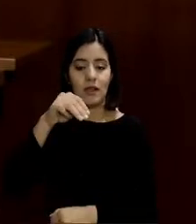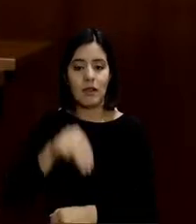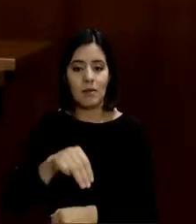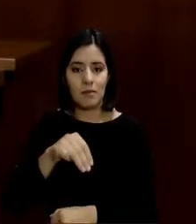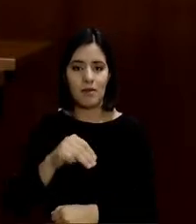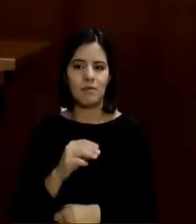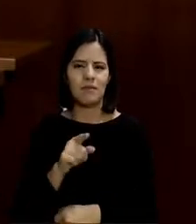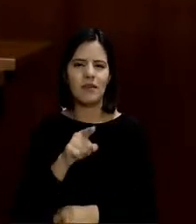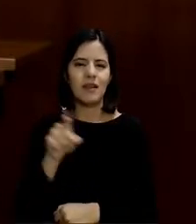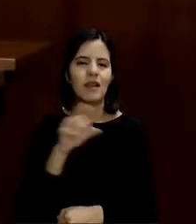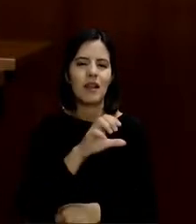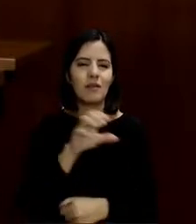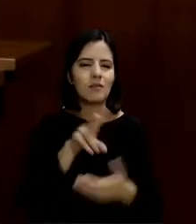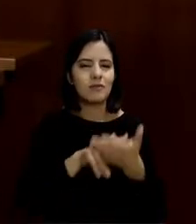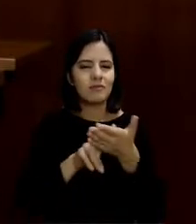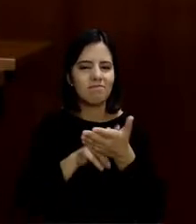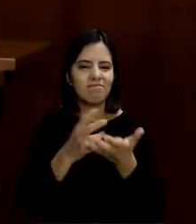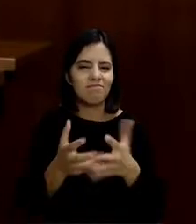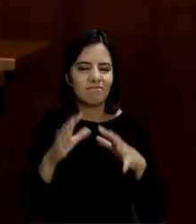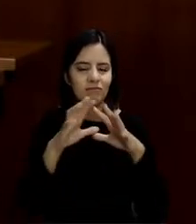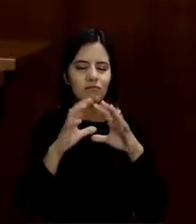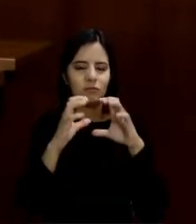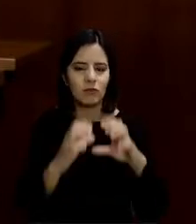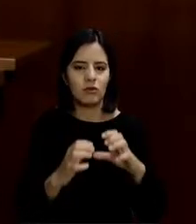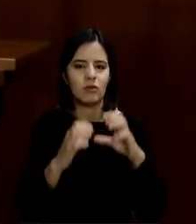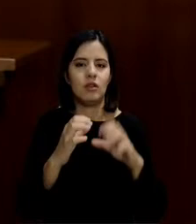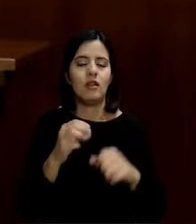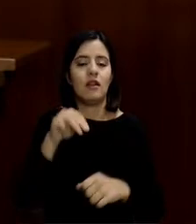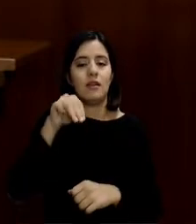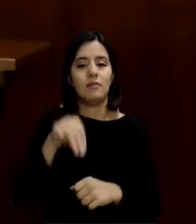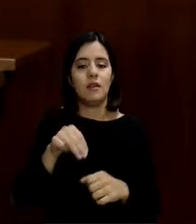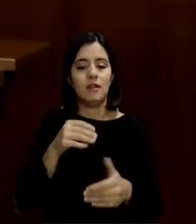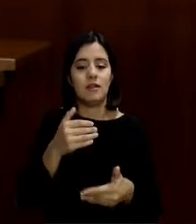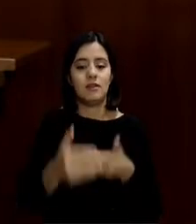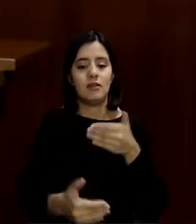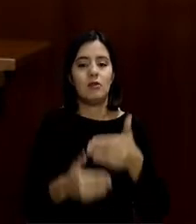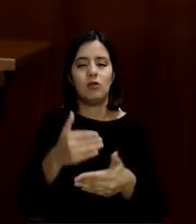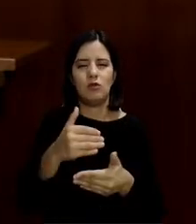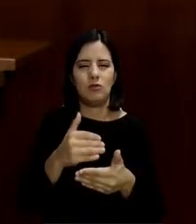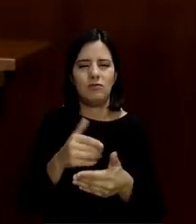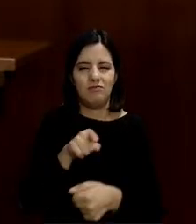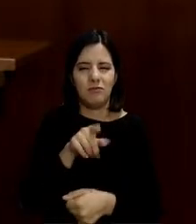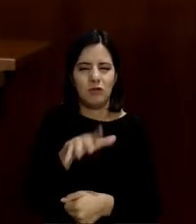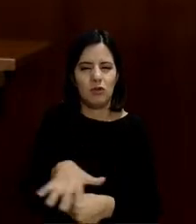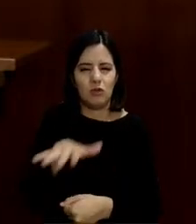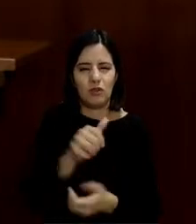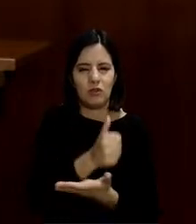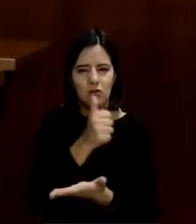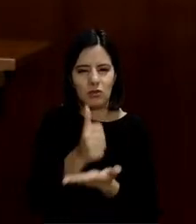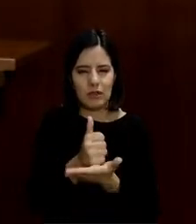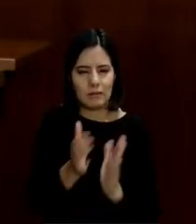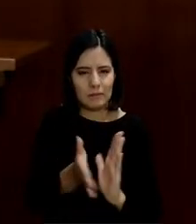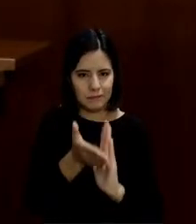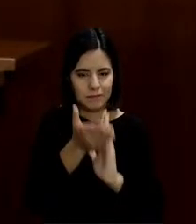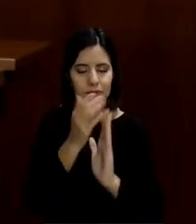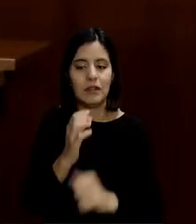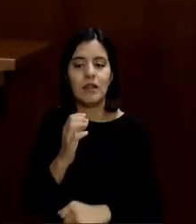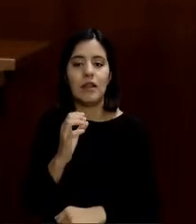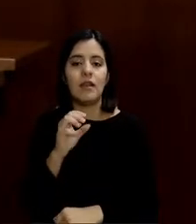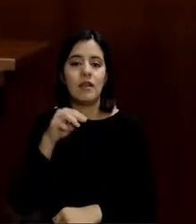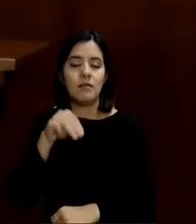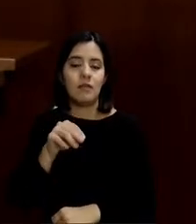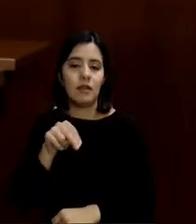medio ambiente, N, desarrollo urbano y obra pública, Ñ, ciencia y tecnología